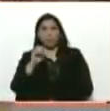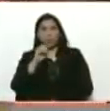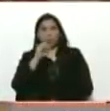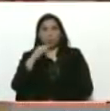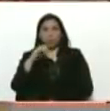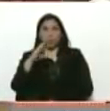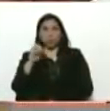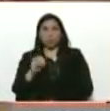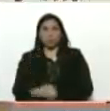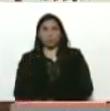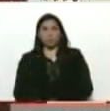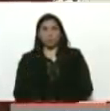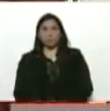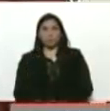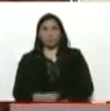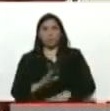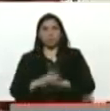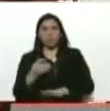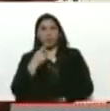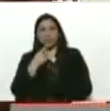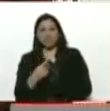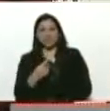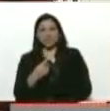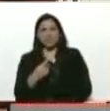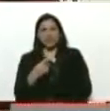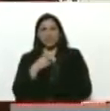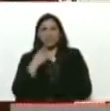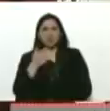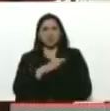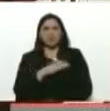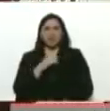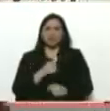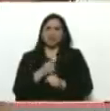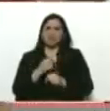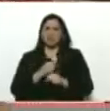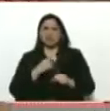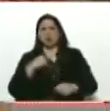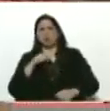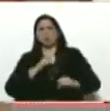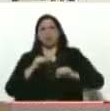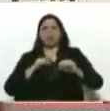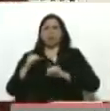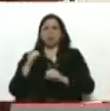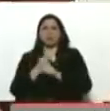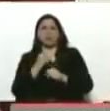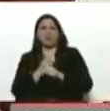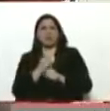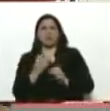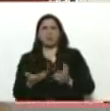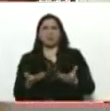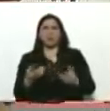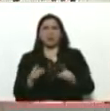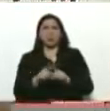Orozco, porque él decía que movía la clase trabajadora. Yo muevo la clase trabajadora, como siempre, pues. Igual que Juanito Limaña le mintió a los